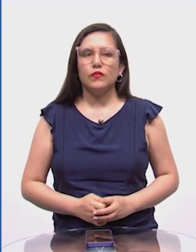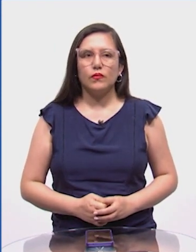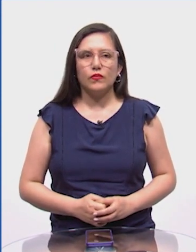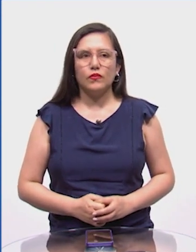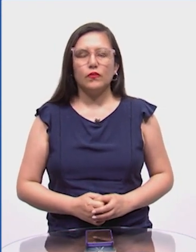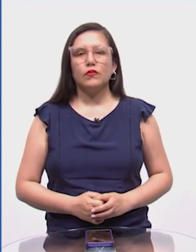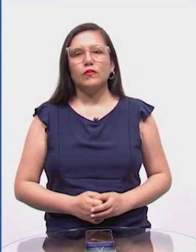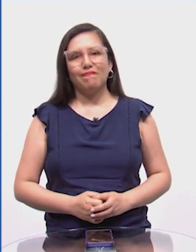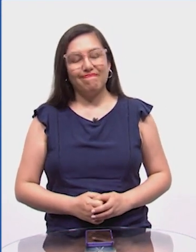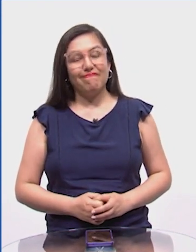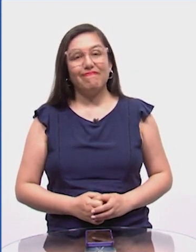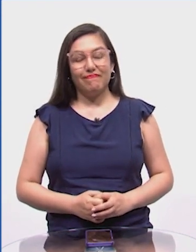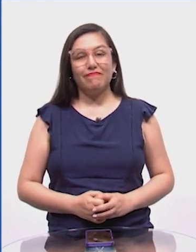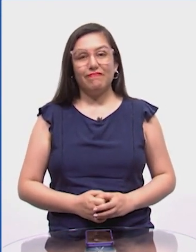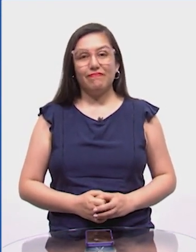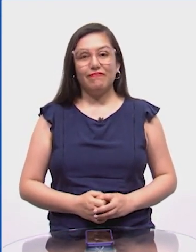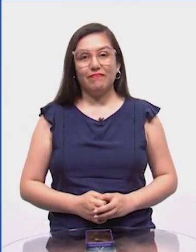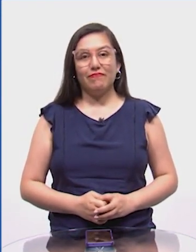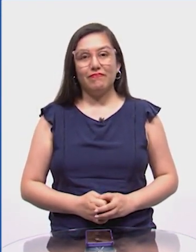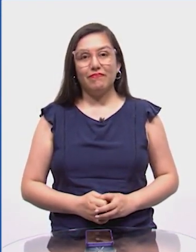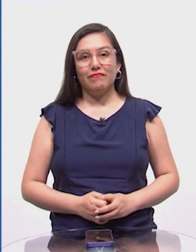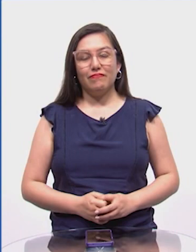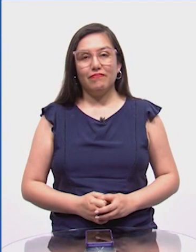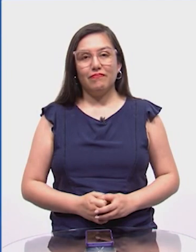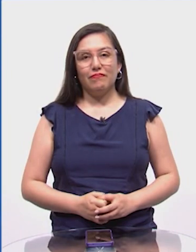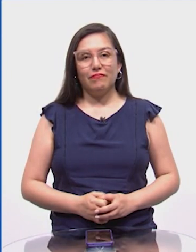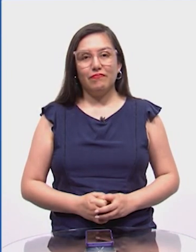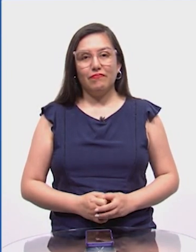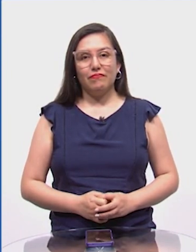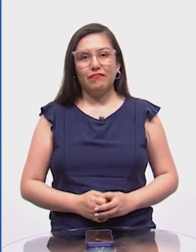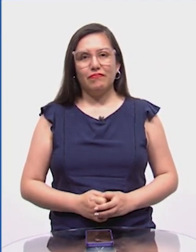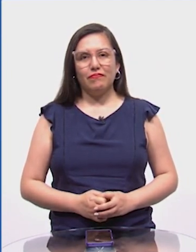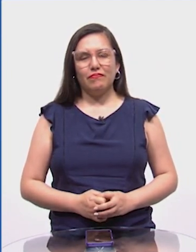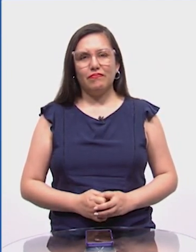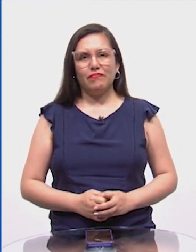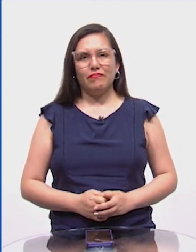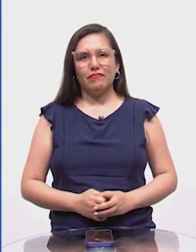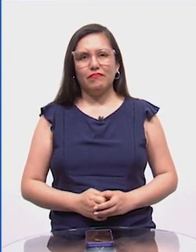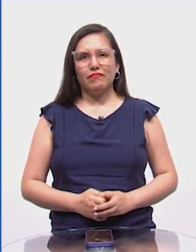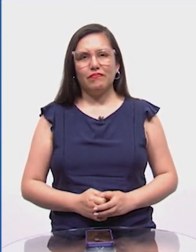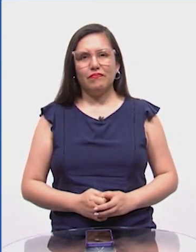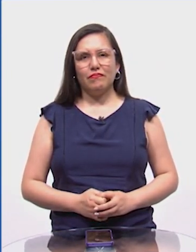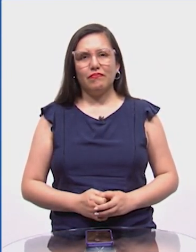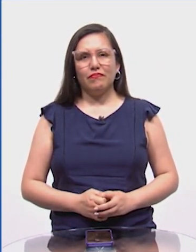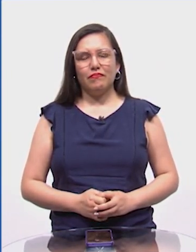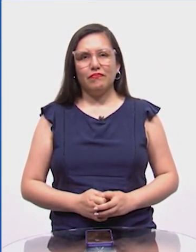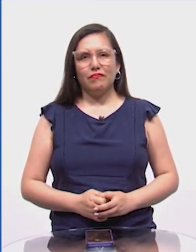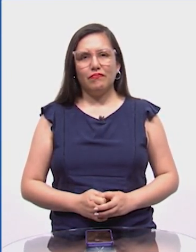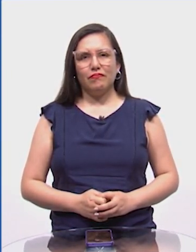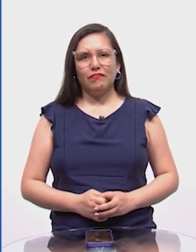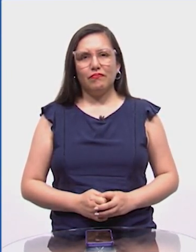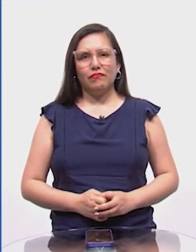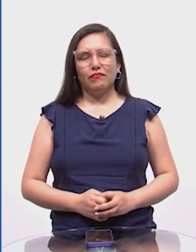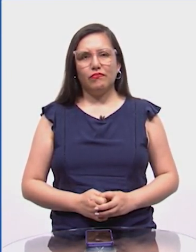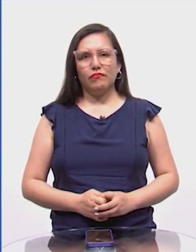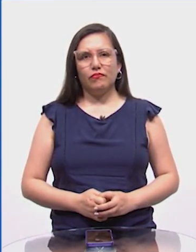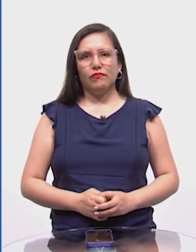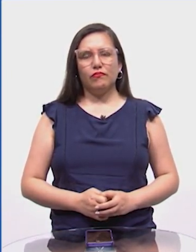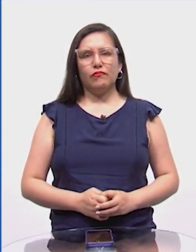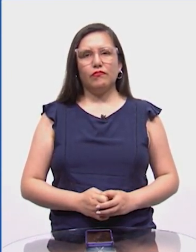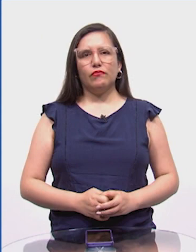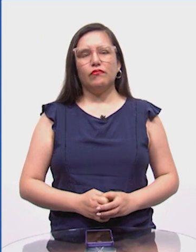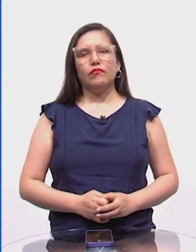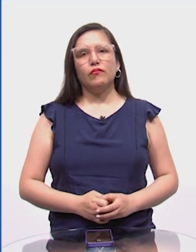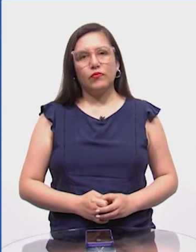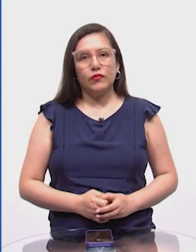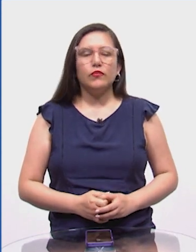del año 2019. Esa pérdida de poder adquisitivo hace que la demanda caiga y afecte. Se concentra en